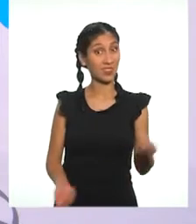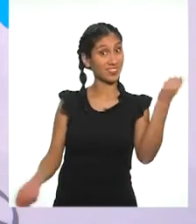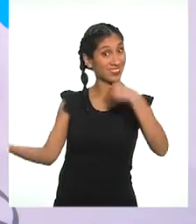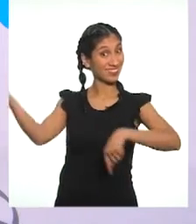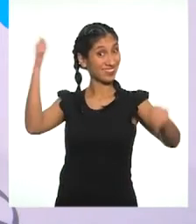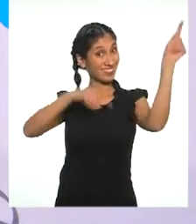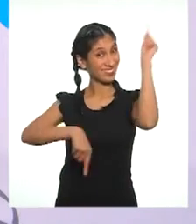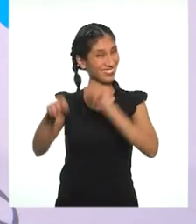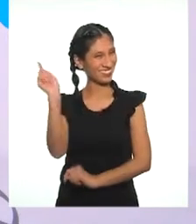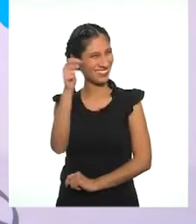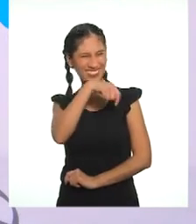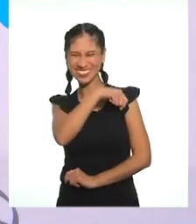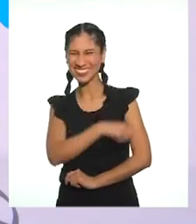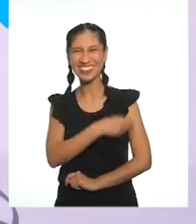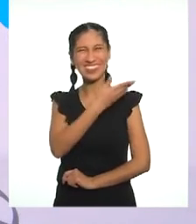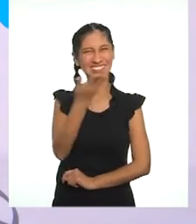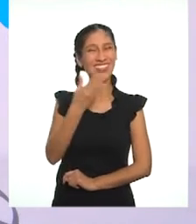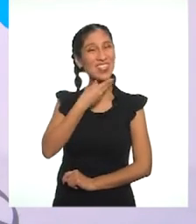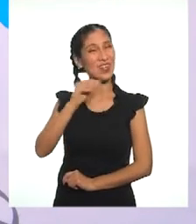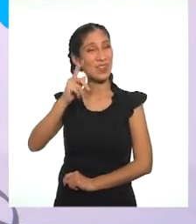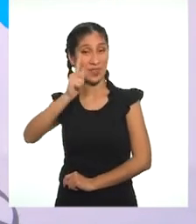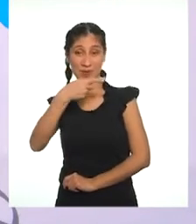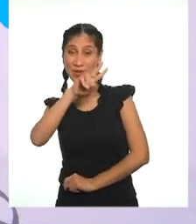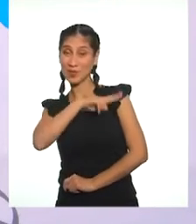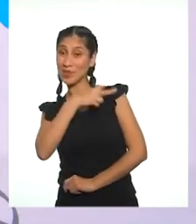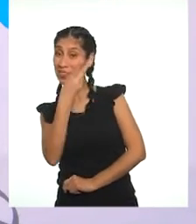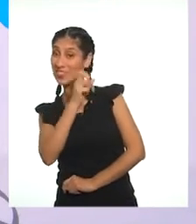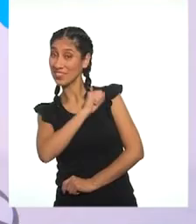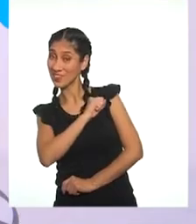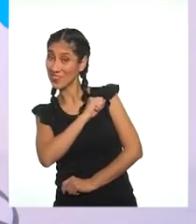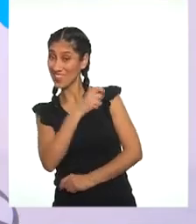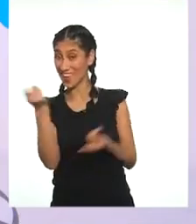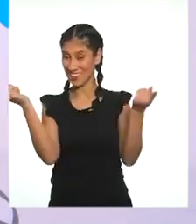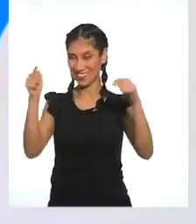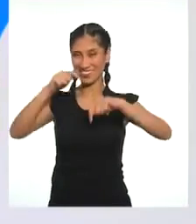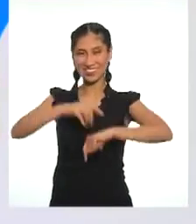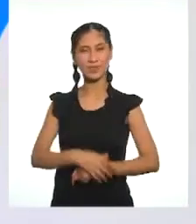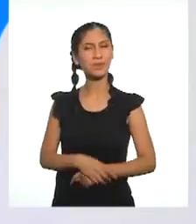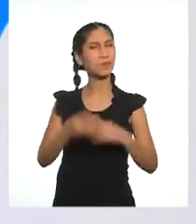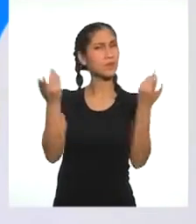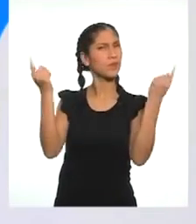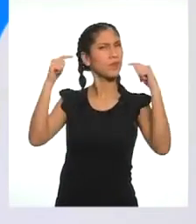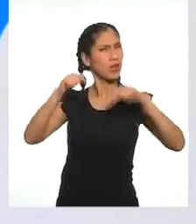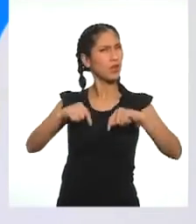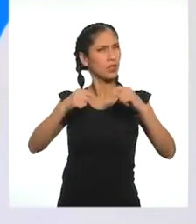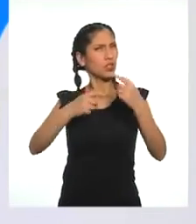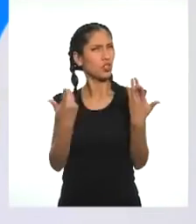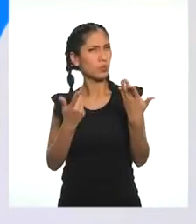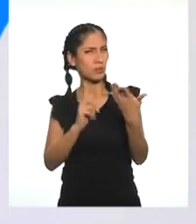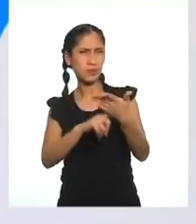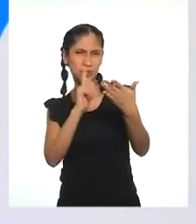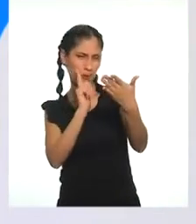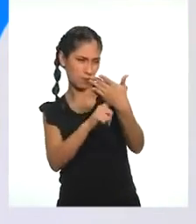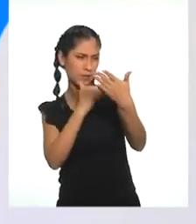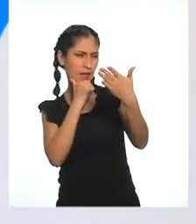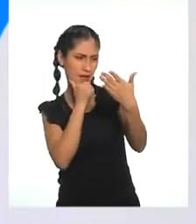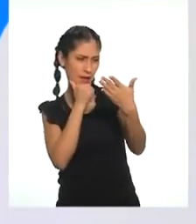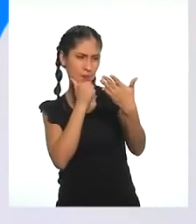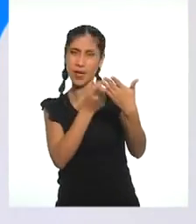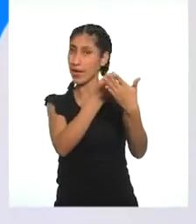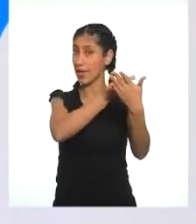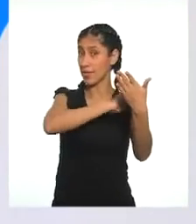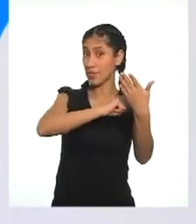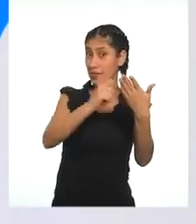Y estamos de vuelta, chicas y chicos de primero y segundo de secundaria. El día de hoy estamos preparándonos para